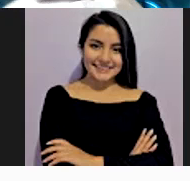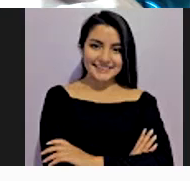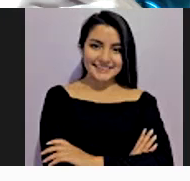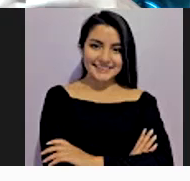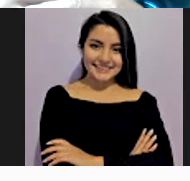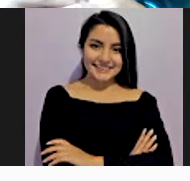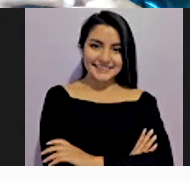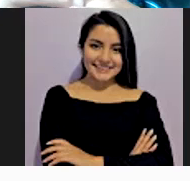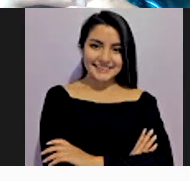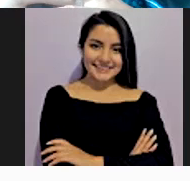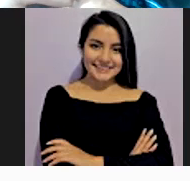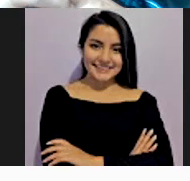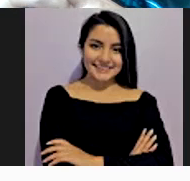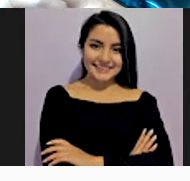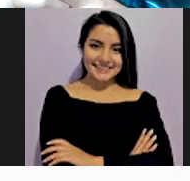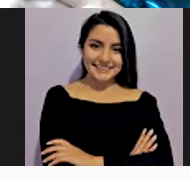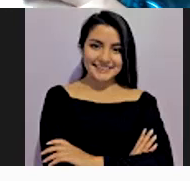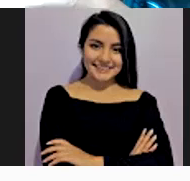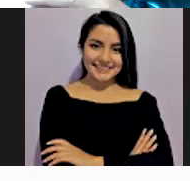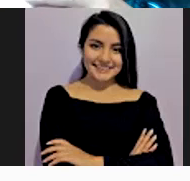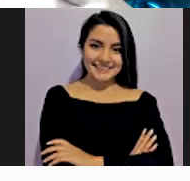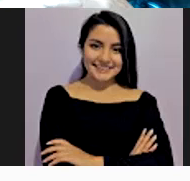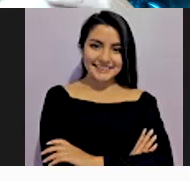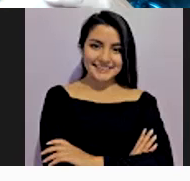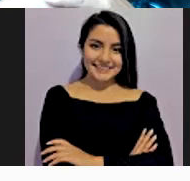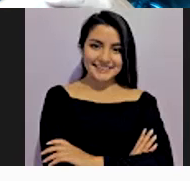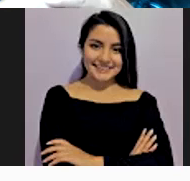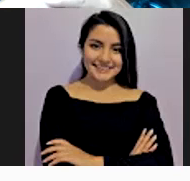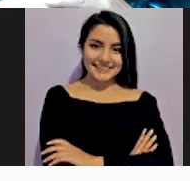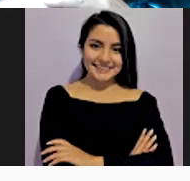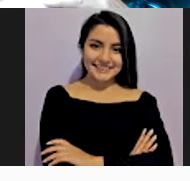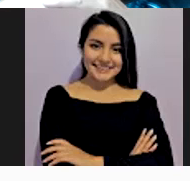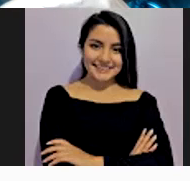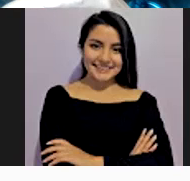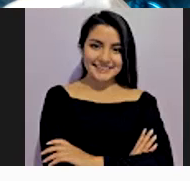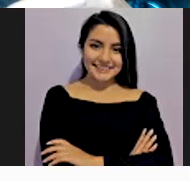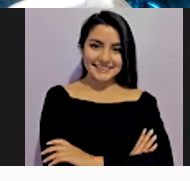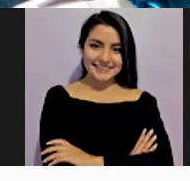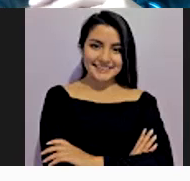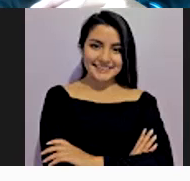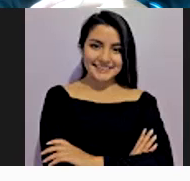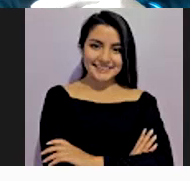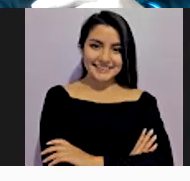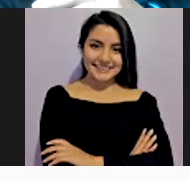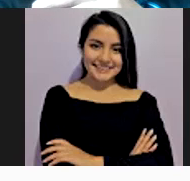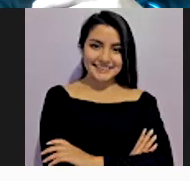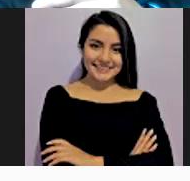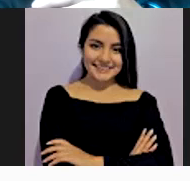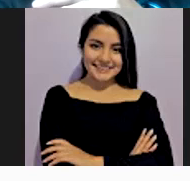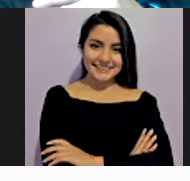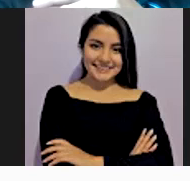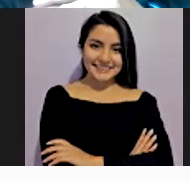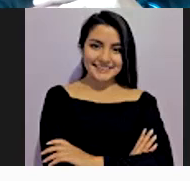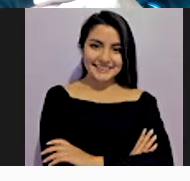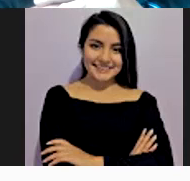en condiciones de flujo que originan dunas y otras formas, pero excluyen o reducen